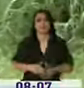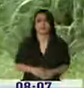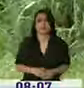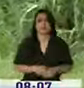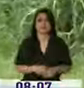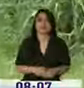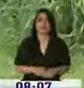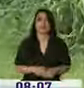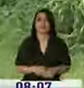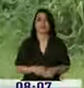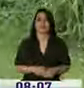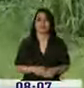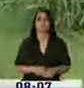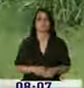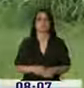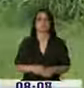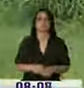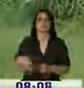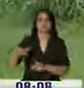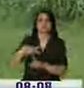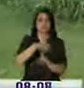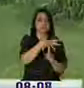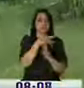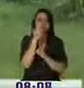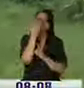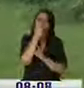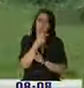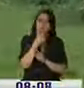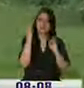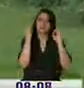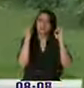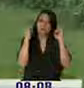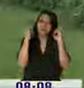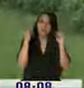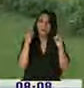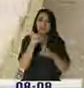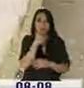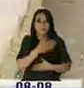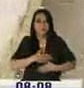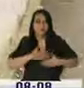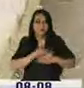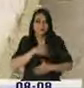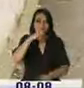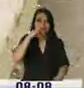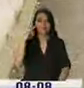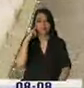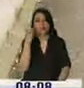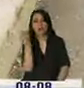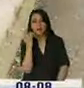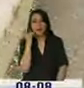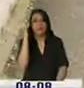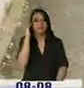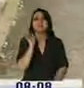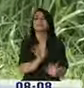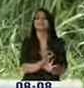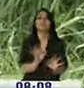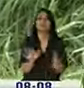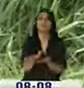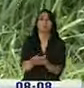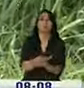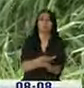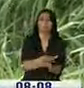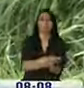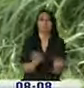Lo que debería ser un sitio de recreación para niños, jóvenes y adultos es un lugar desolado y sin vida, lleno de